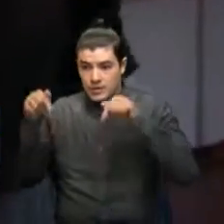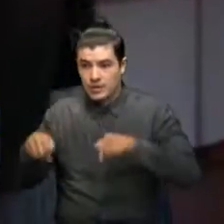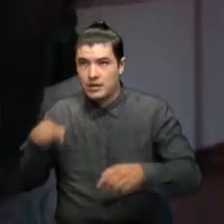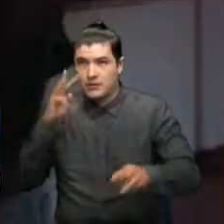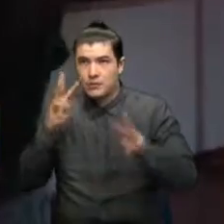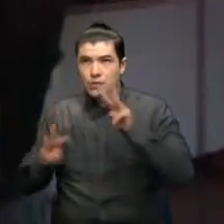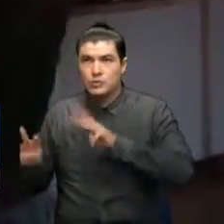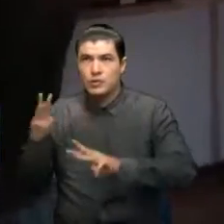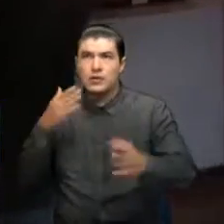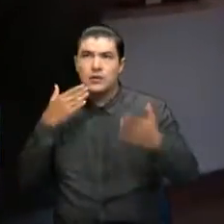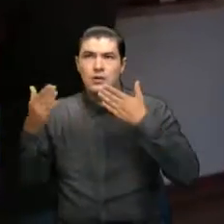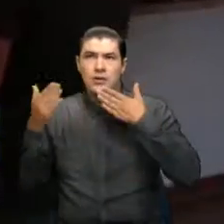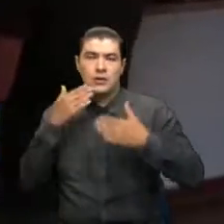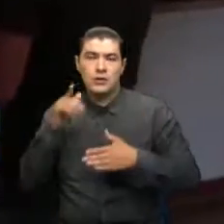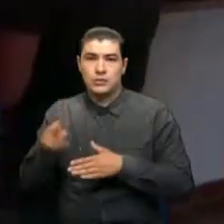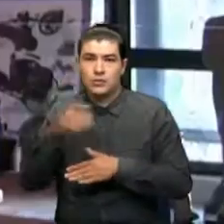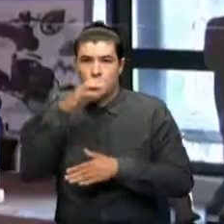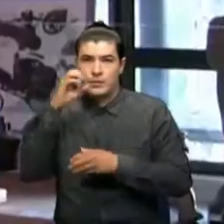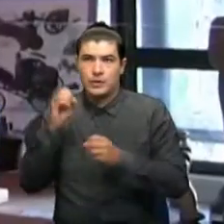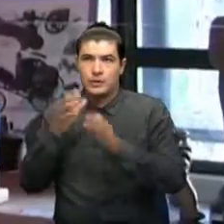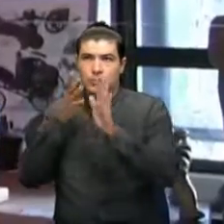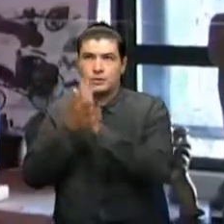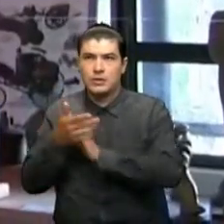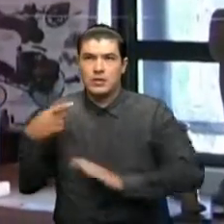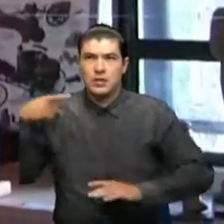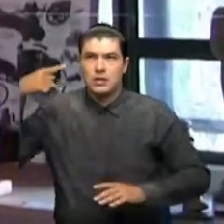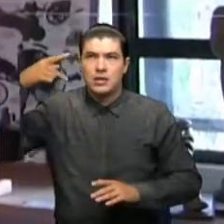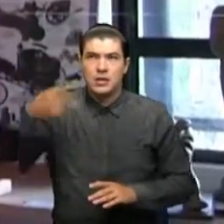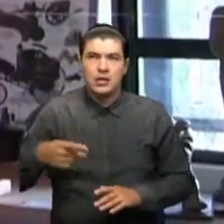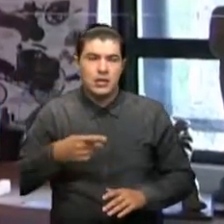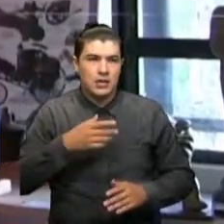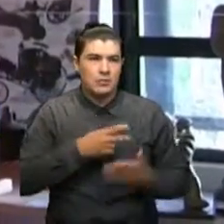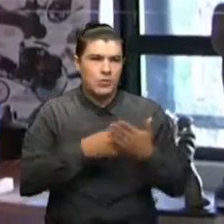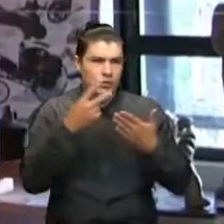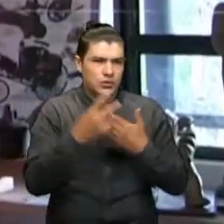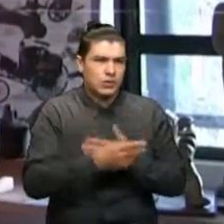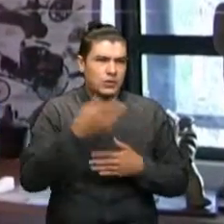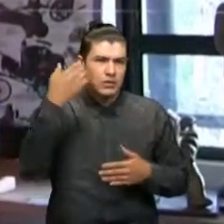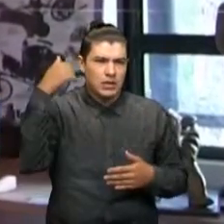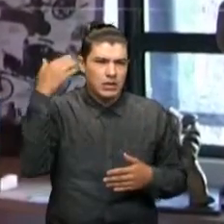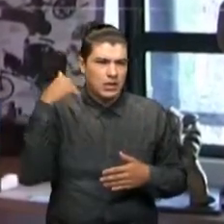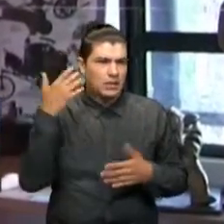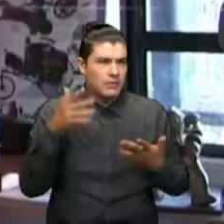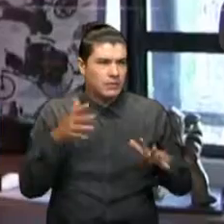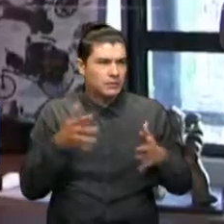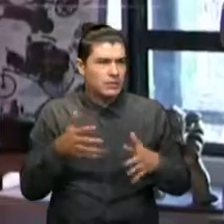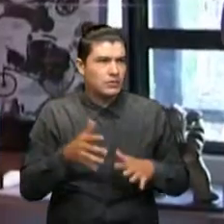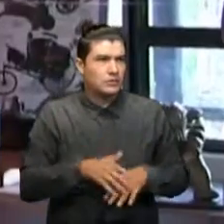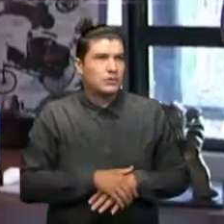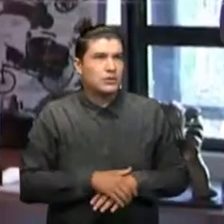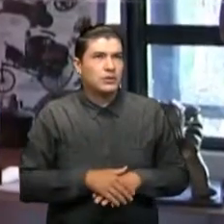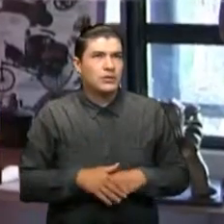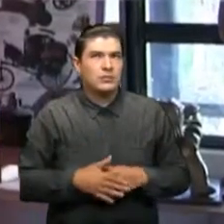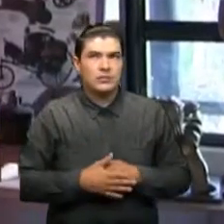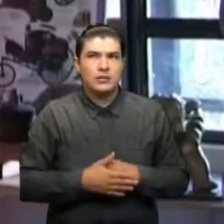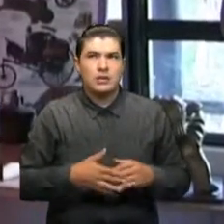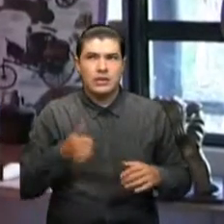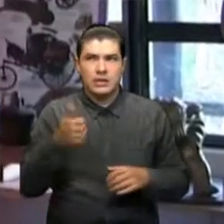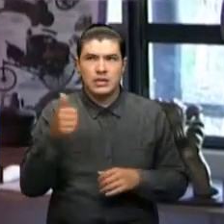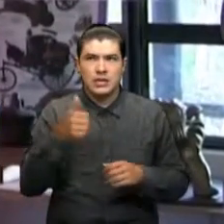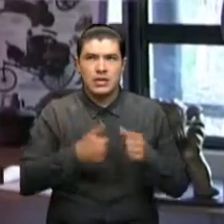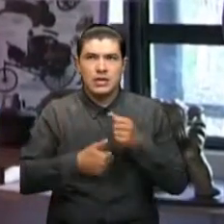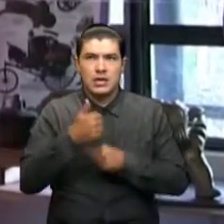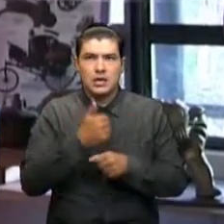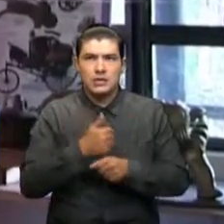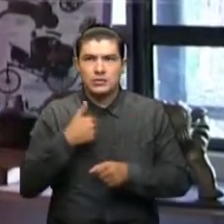museo campestre, nos cuenta la historia. Pues un proyecto que tenía desde hace aproximadamente unos 10 años